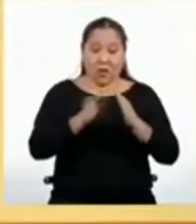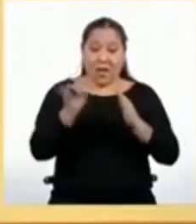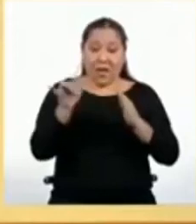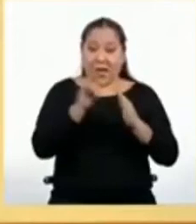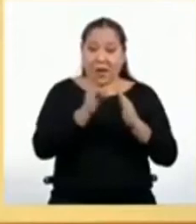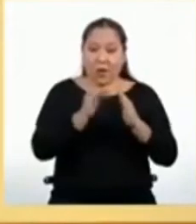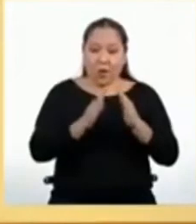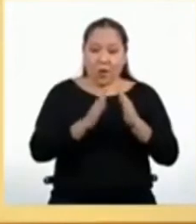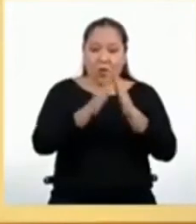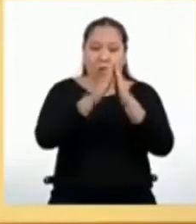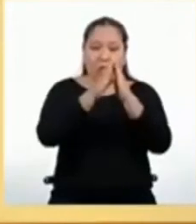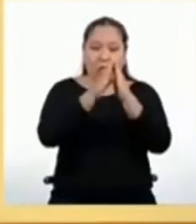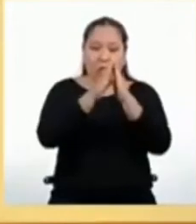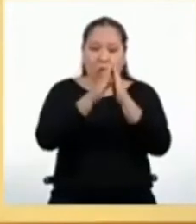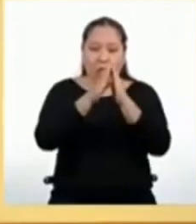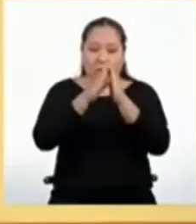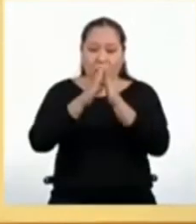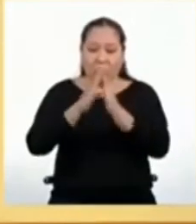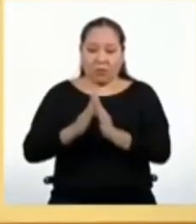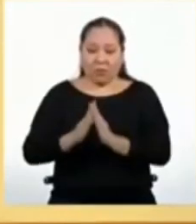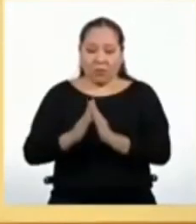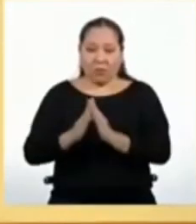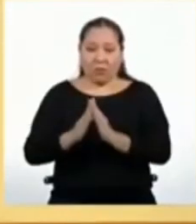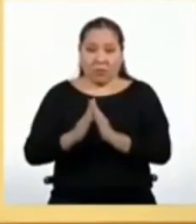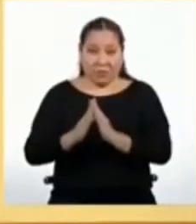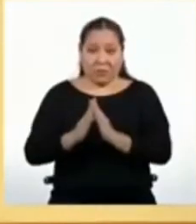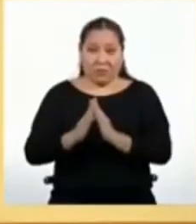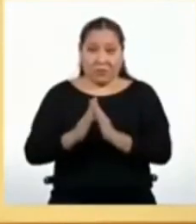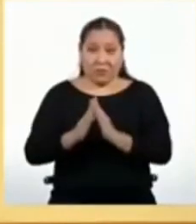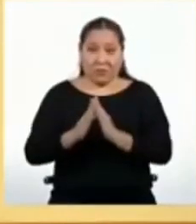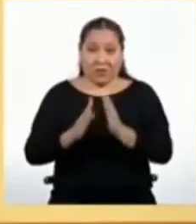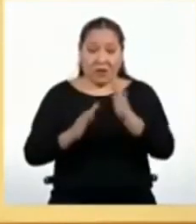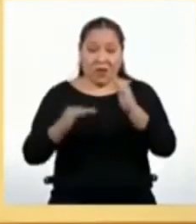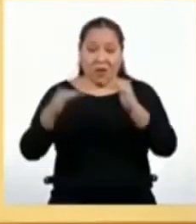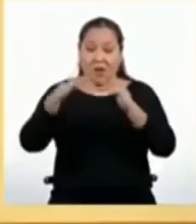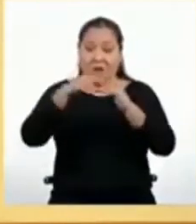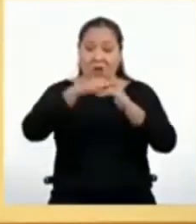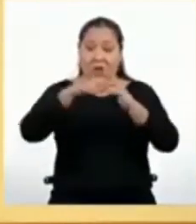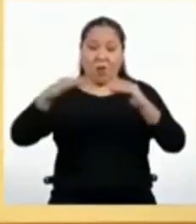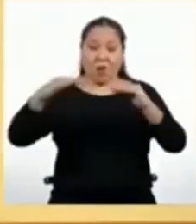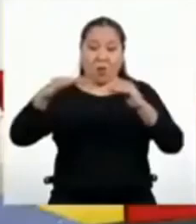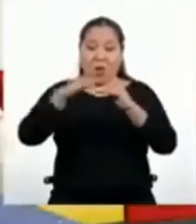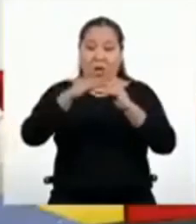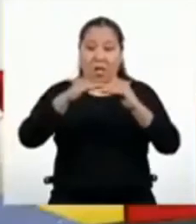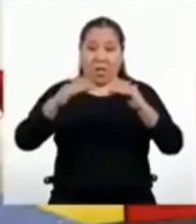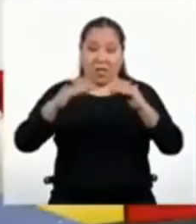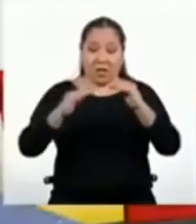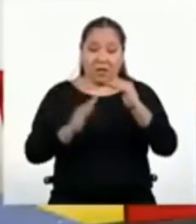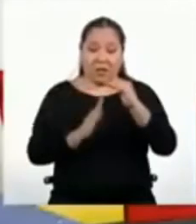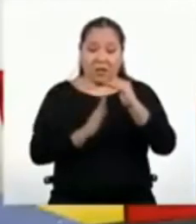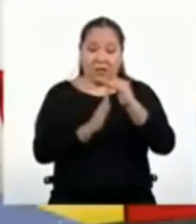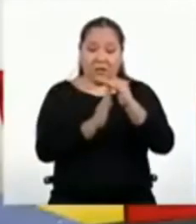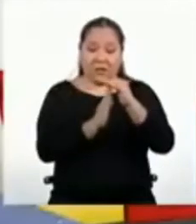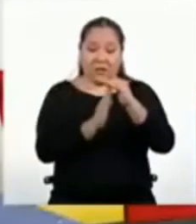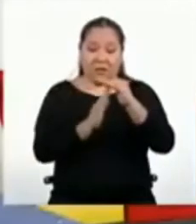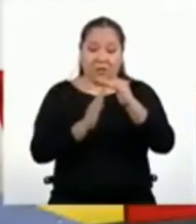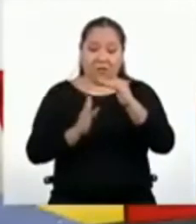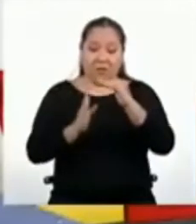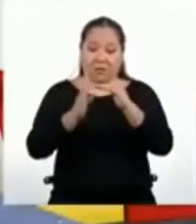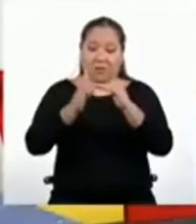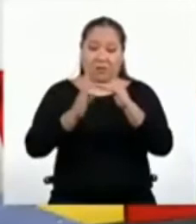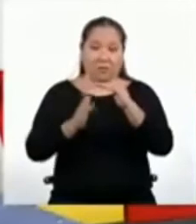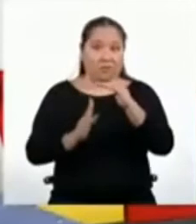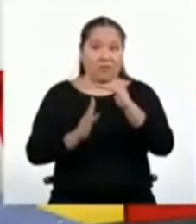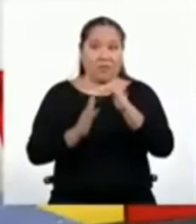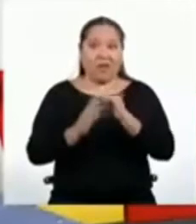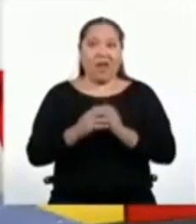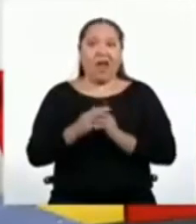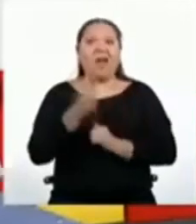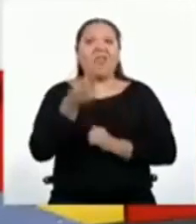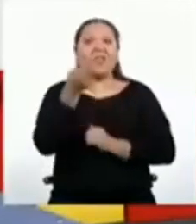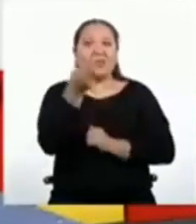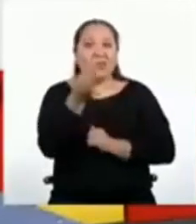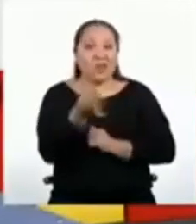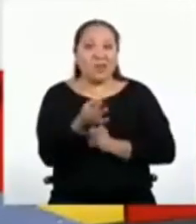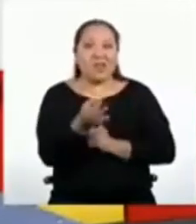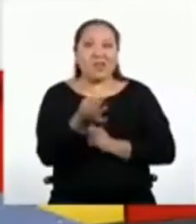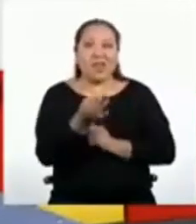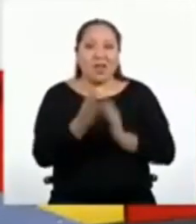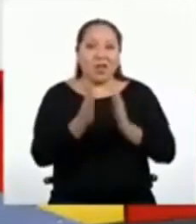misma altura y por lo tanto deben de tener un mismo ángulo. Es muy